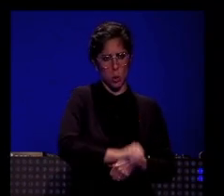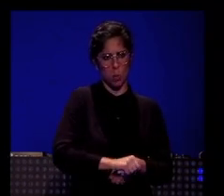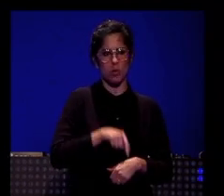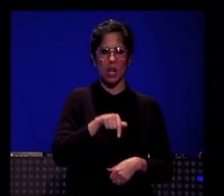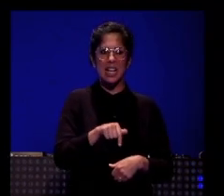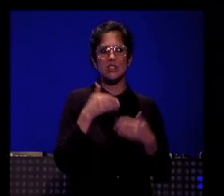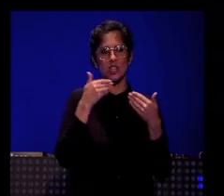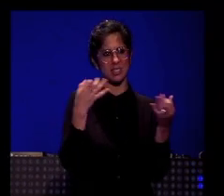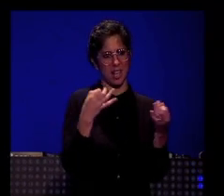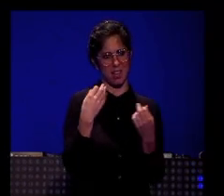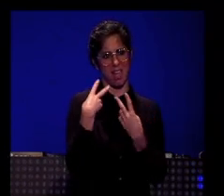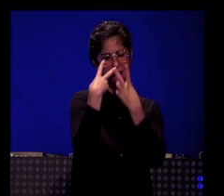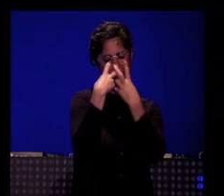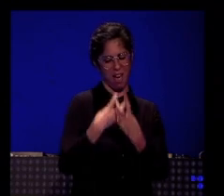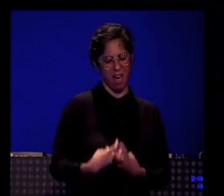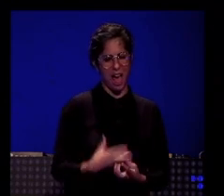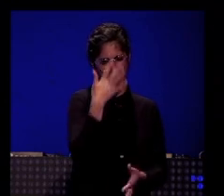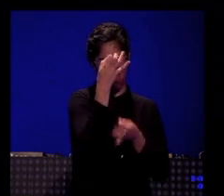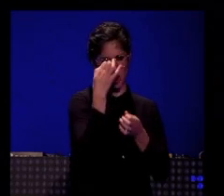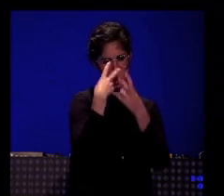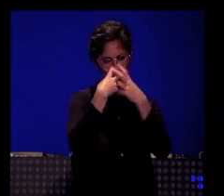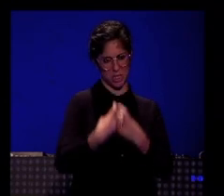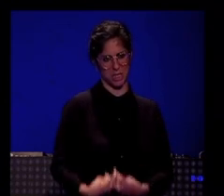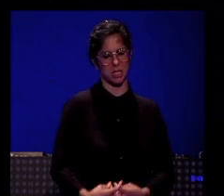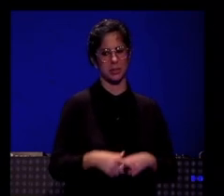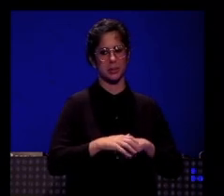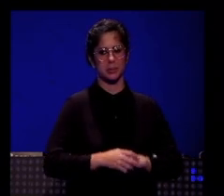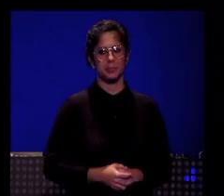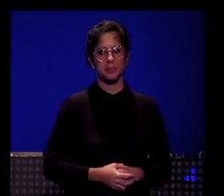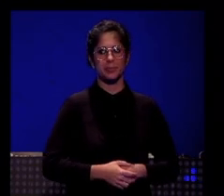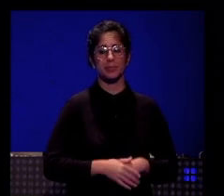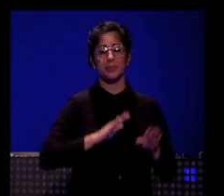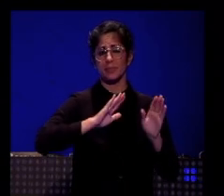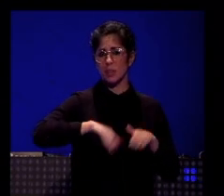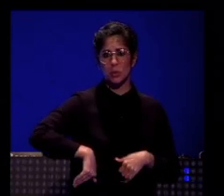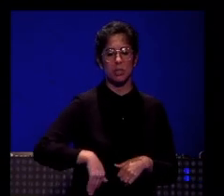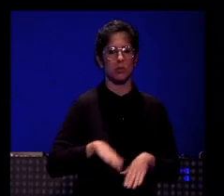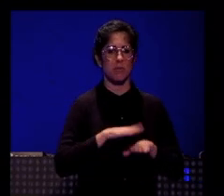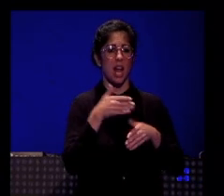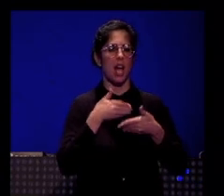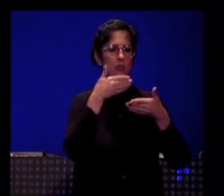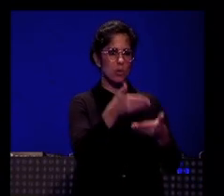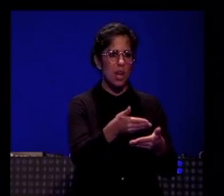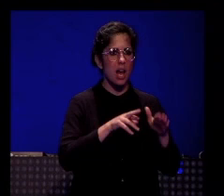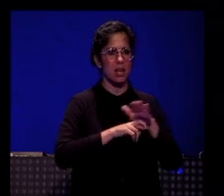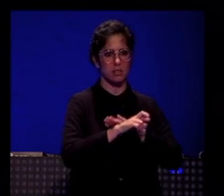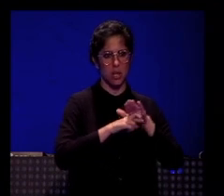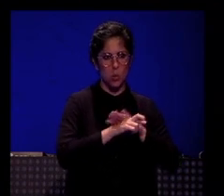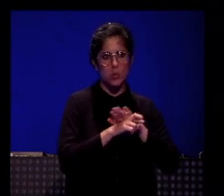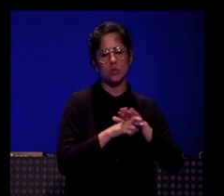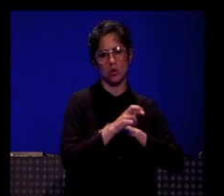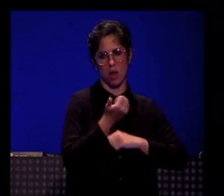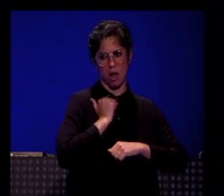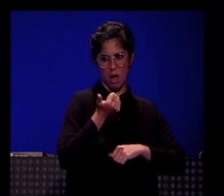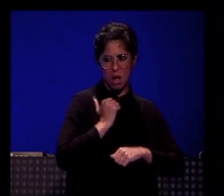y ya por ejemplo hablando desde el punto de vista para ayudar optimizar recursos detectar fraudes porque hemos